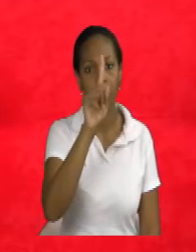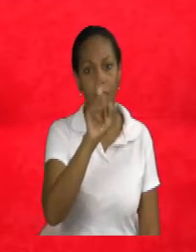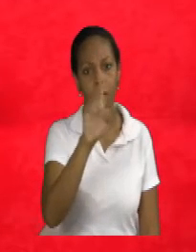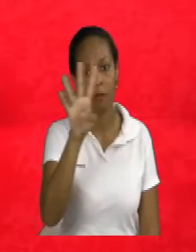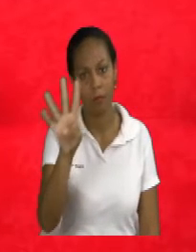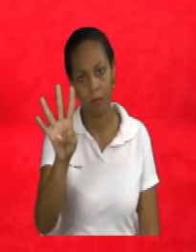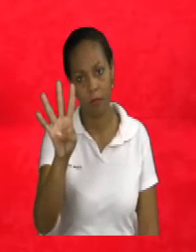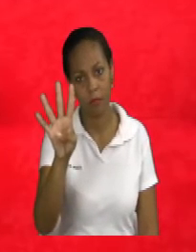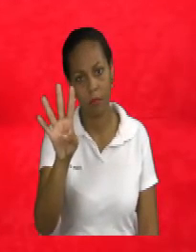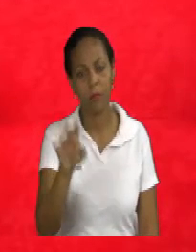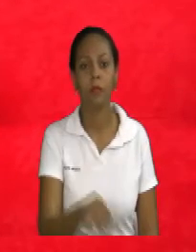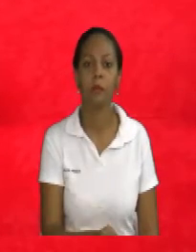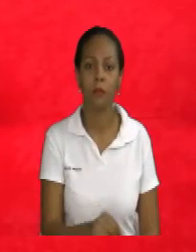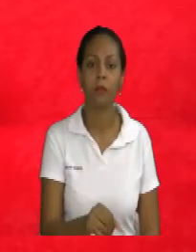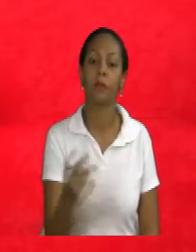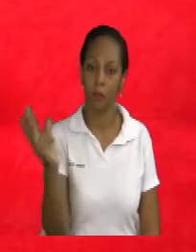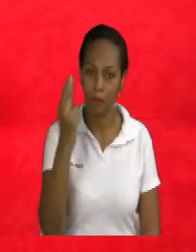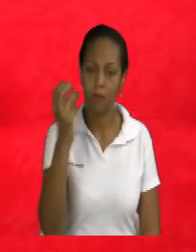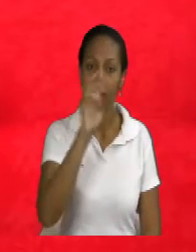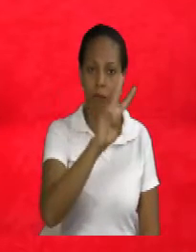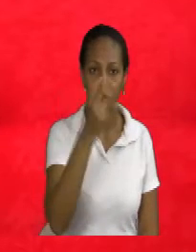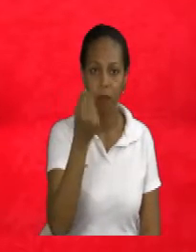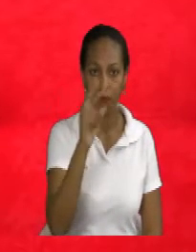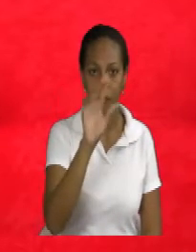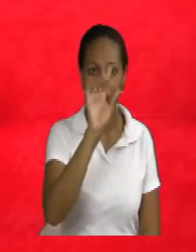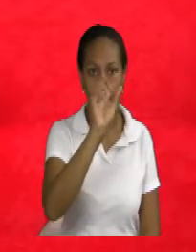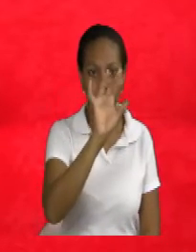312-523-0464, repito,